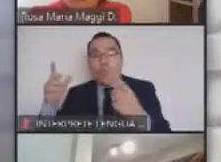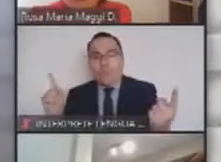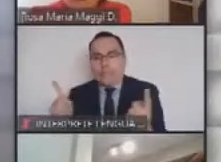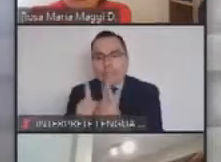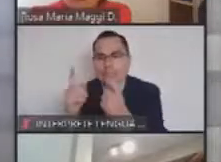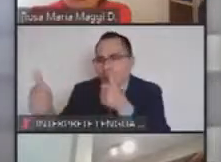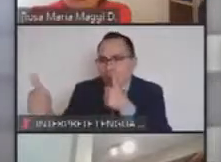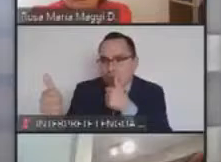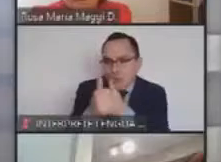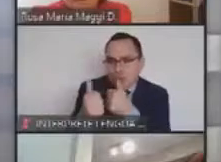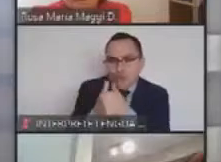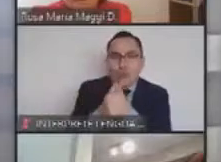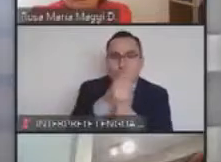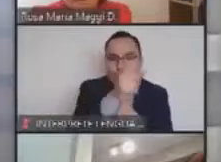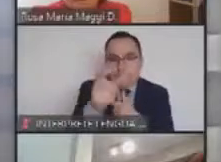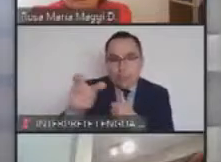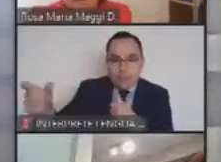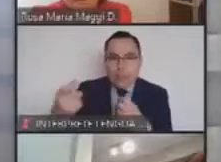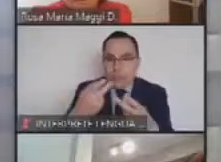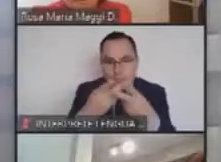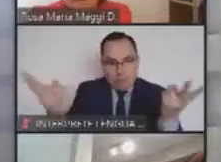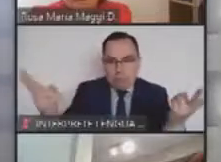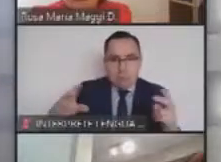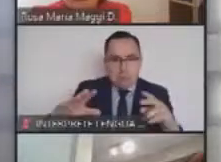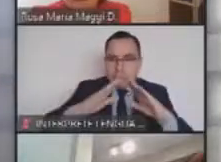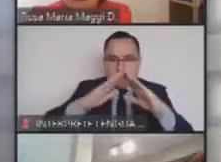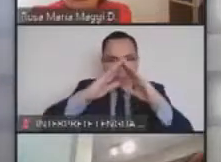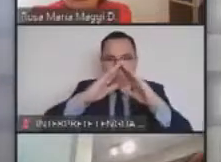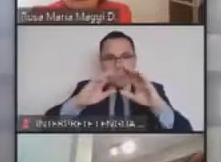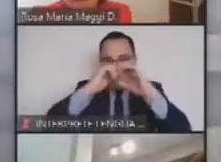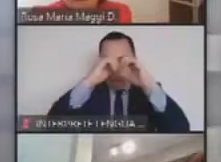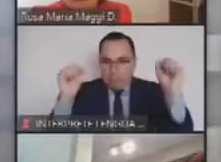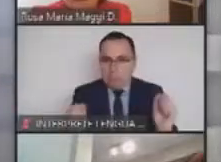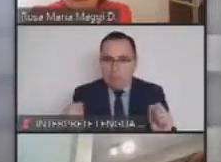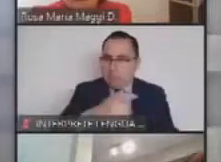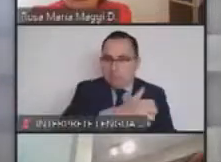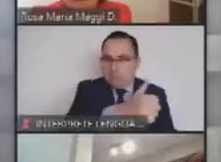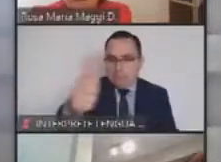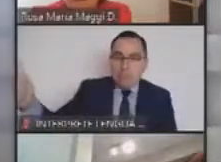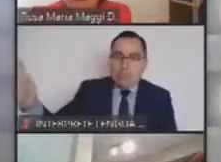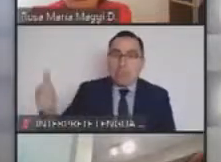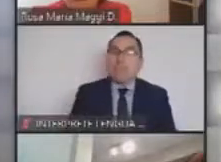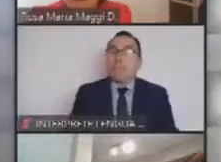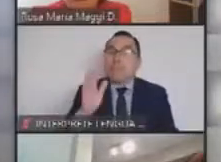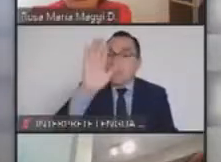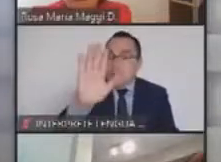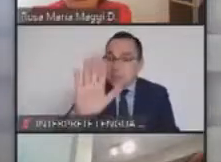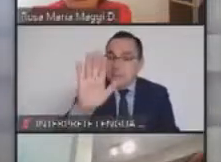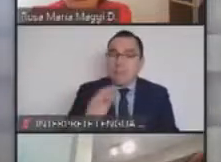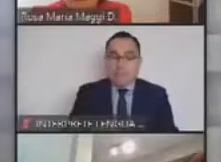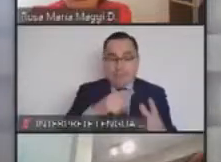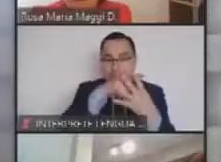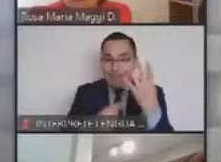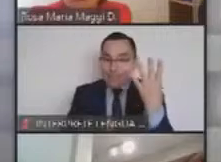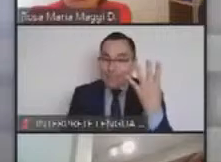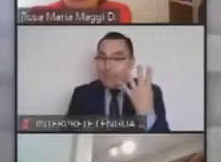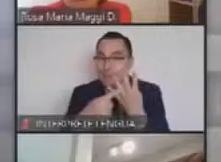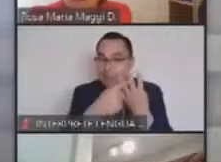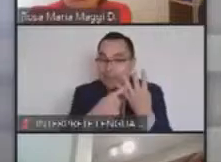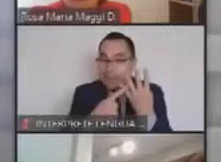para los usuarios del sistema. A este respecto, cabe destacar que de las dimensiones señaladas, el